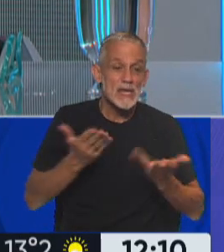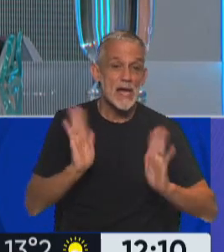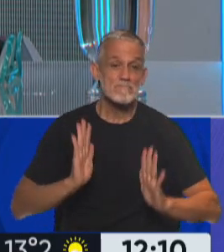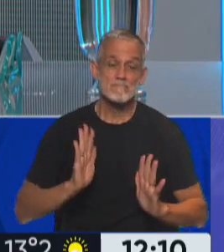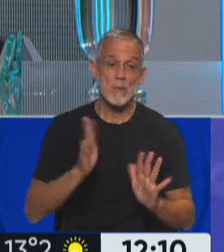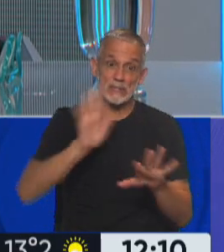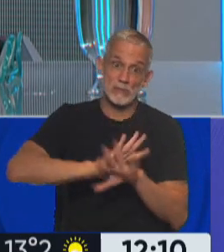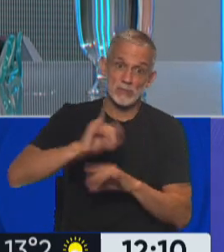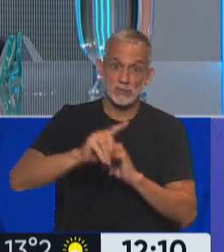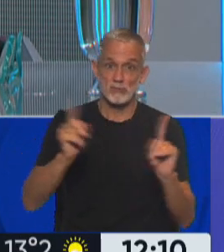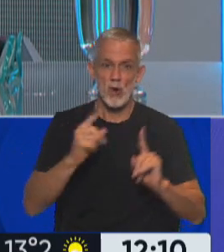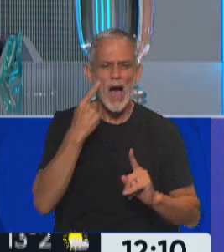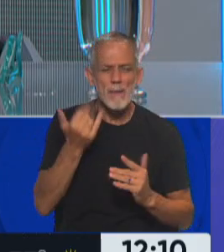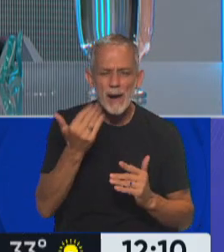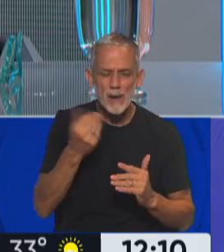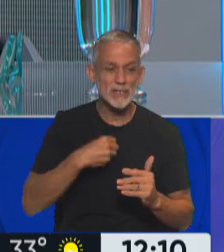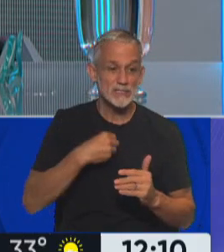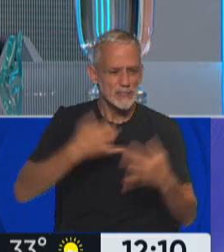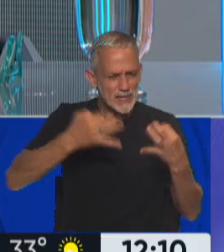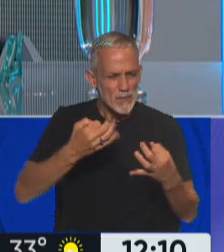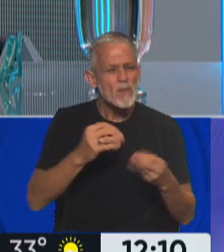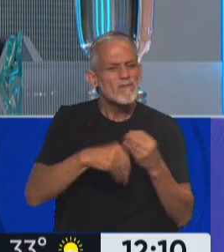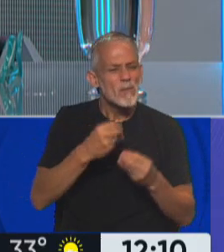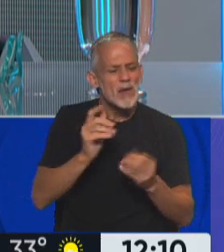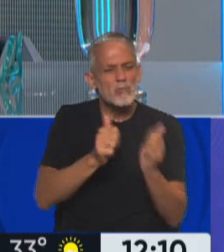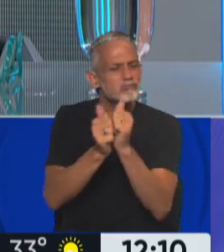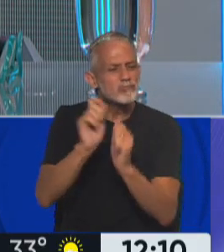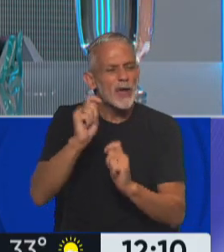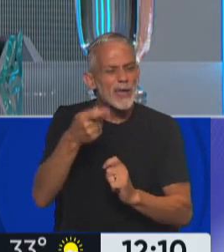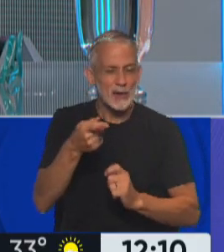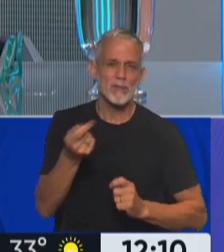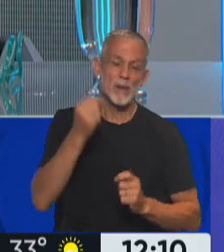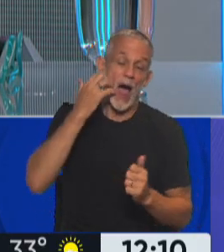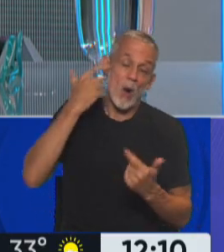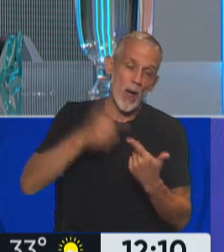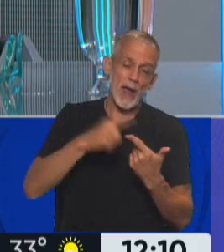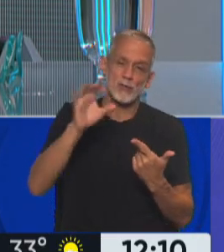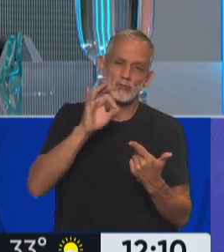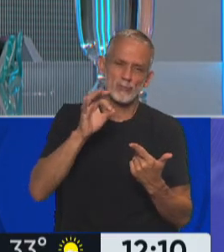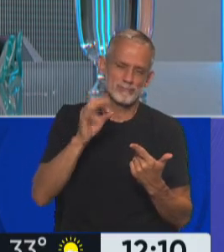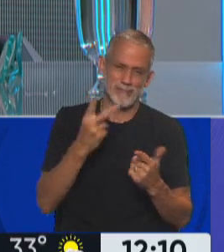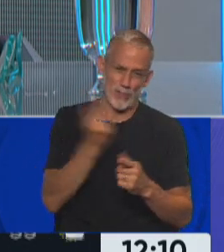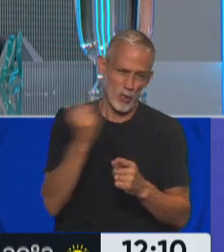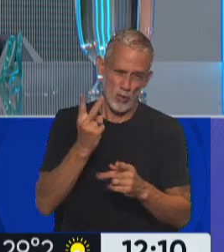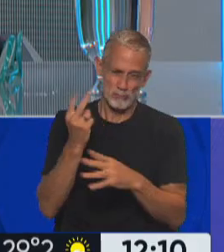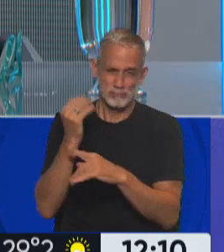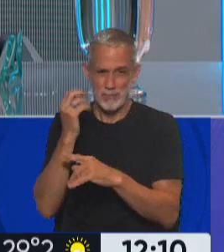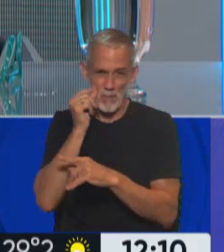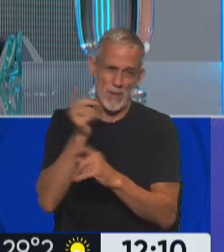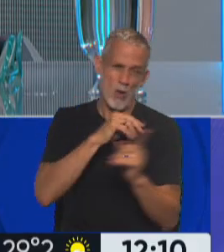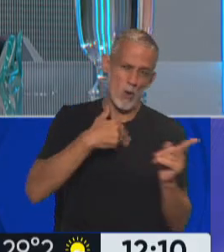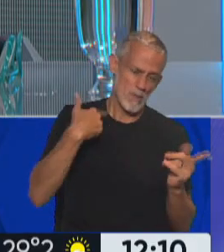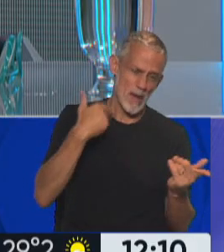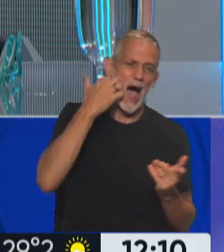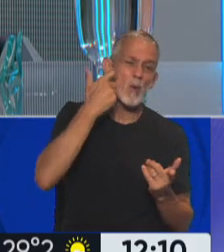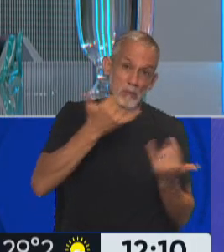equivocado, con el que él se sienta contenido o más seguro. En general buscan abuelos, paternos o maternos, en este caso seguramente serían los maternos,